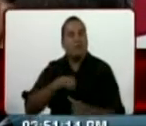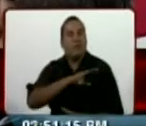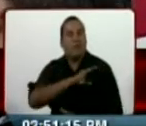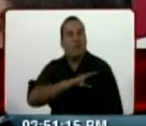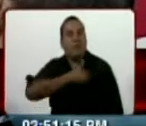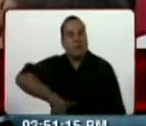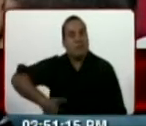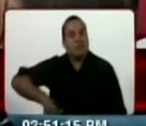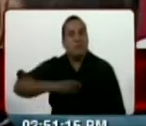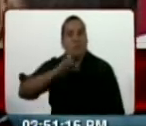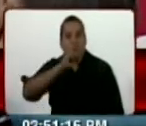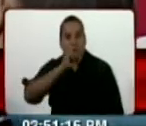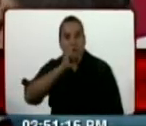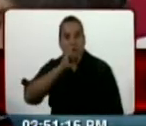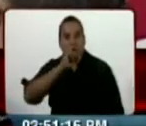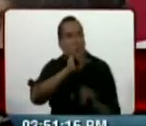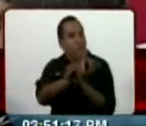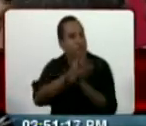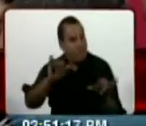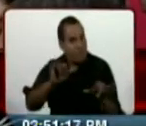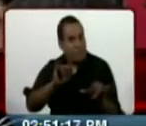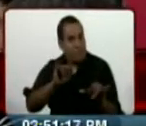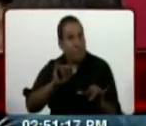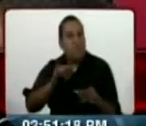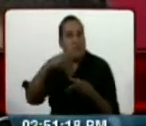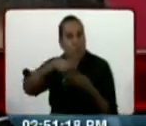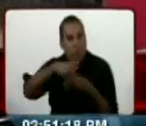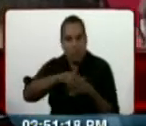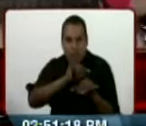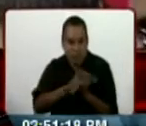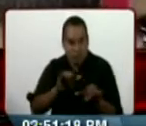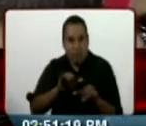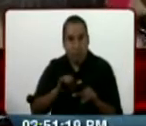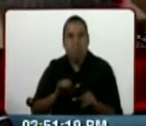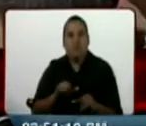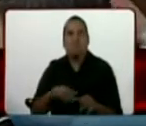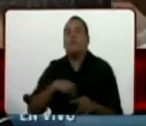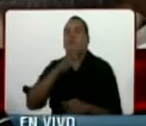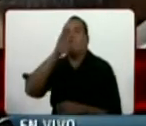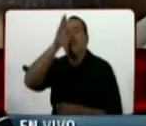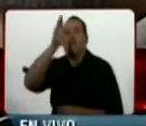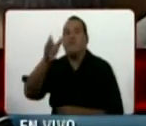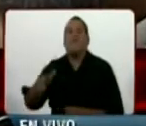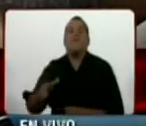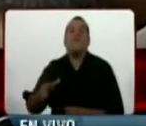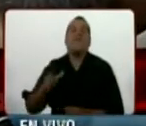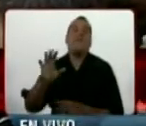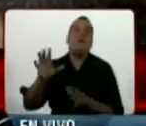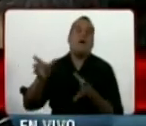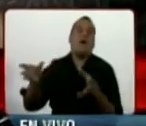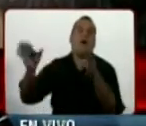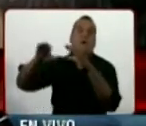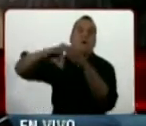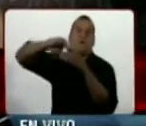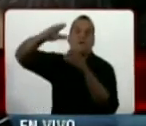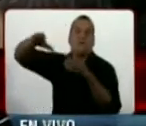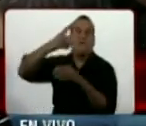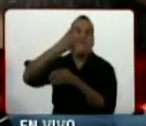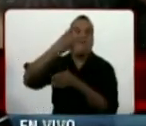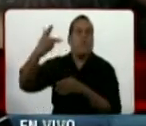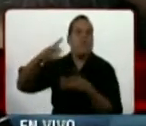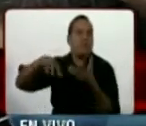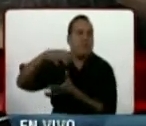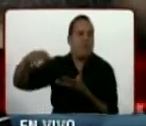Nicolás Maduro, que luego de concluir este proceso de votación se traslade hasta el cuartel de la montaña, donde ha dicho que va a